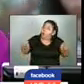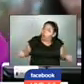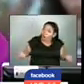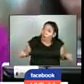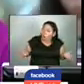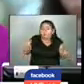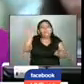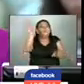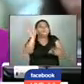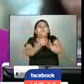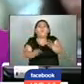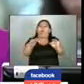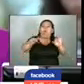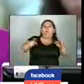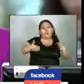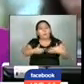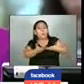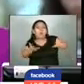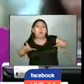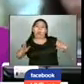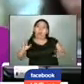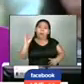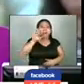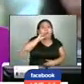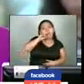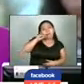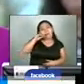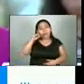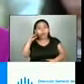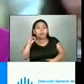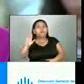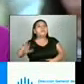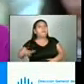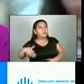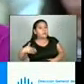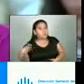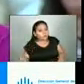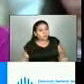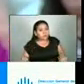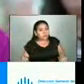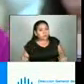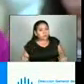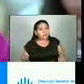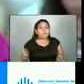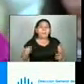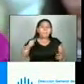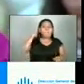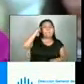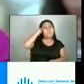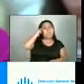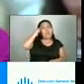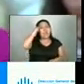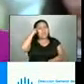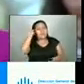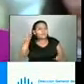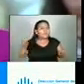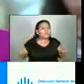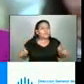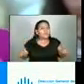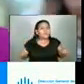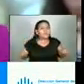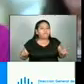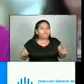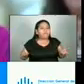o es que simplemente acá dicen cualquier tontería y luego pretenden generar algún tipo